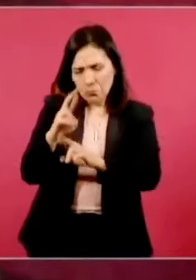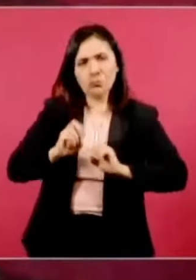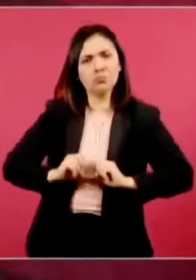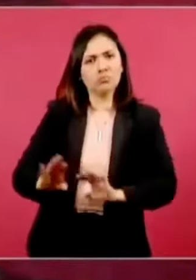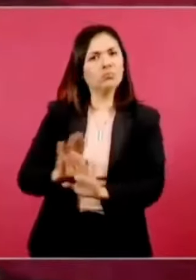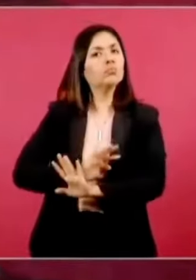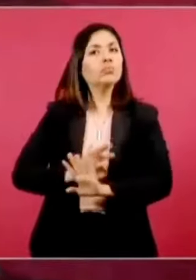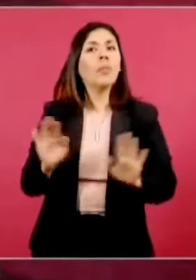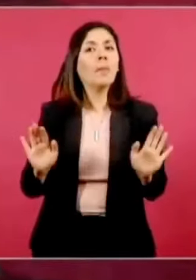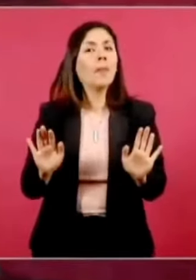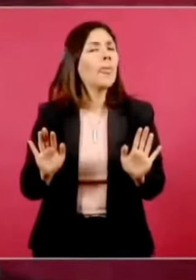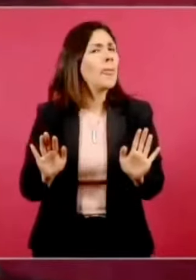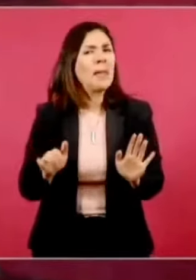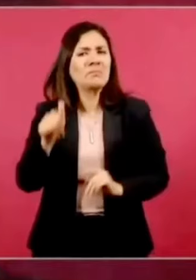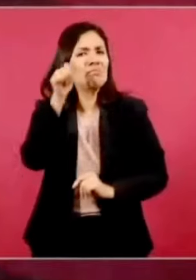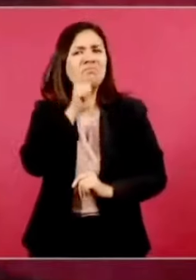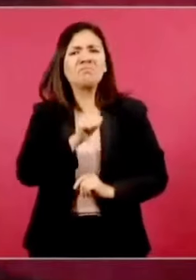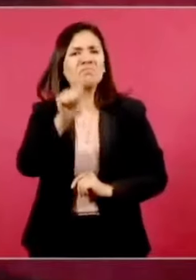Entonces,